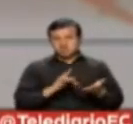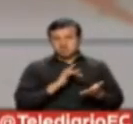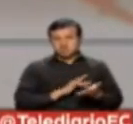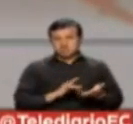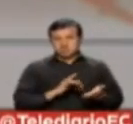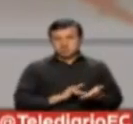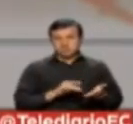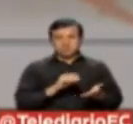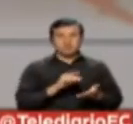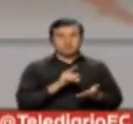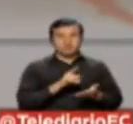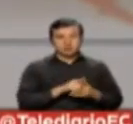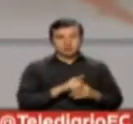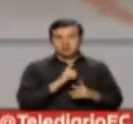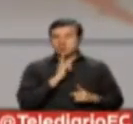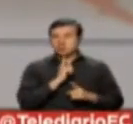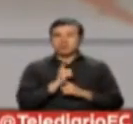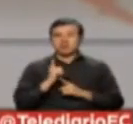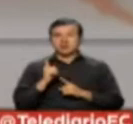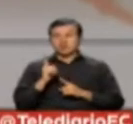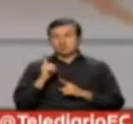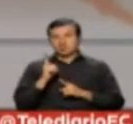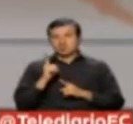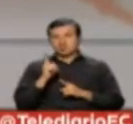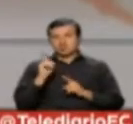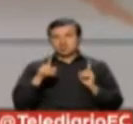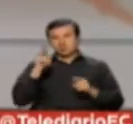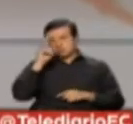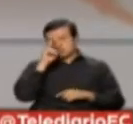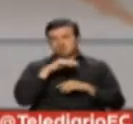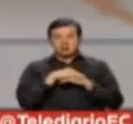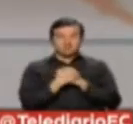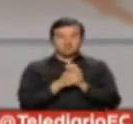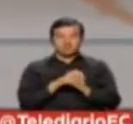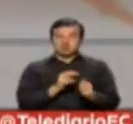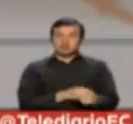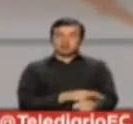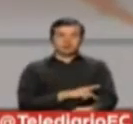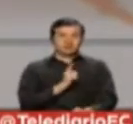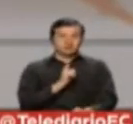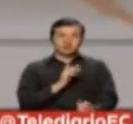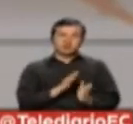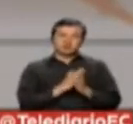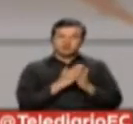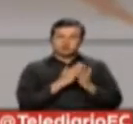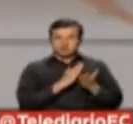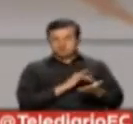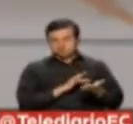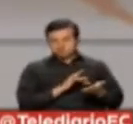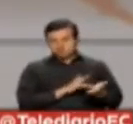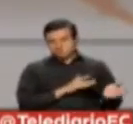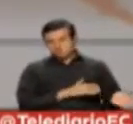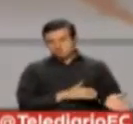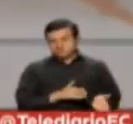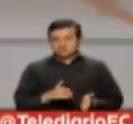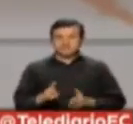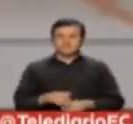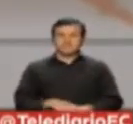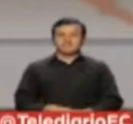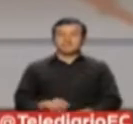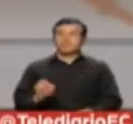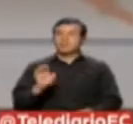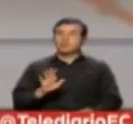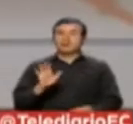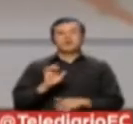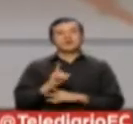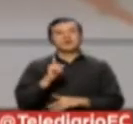pedagogía no es el uso aquí sí indiscriminado por supuesto organizado pero claro es que es que el país